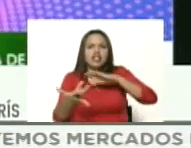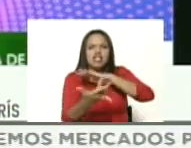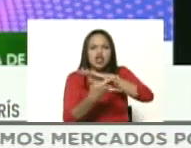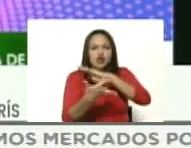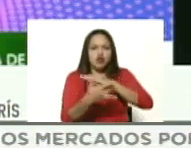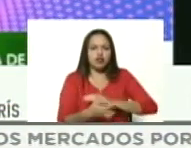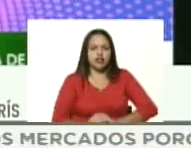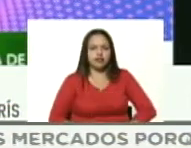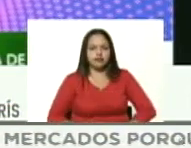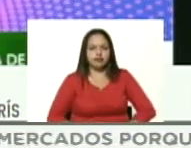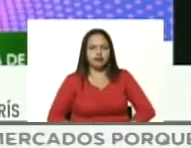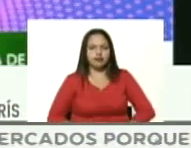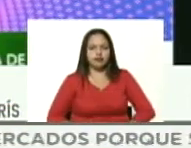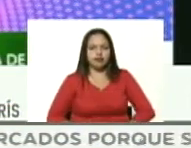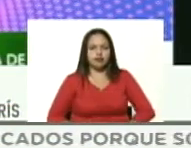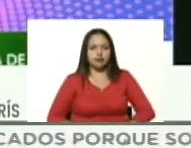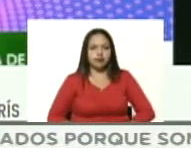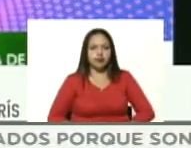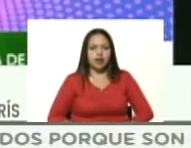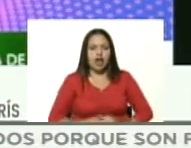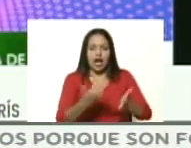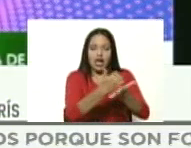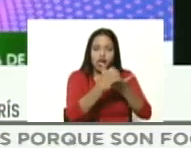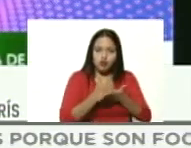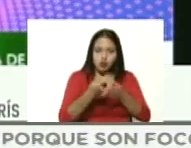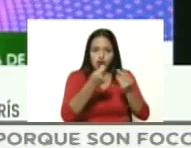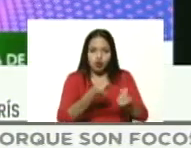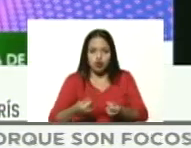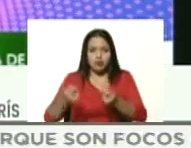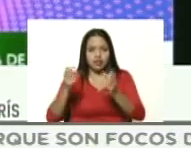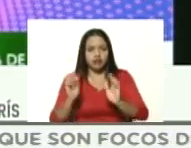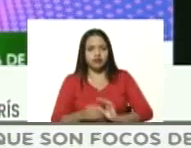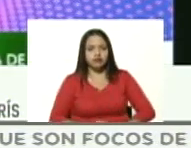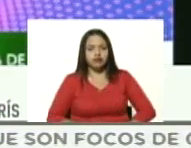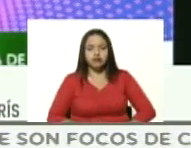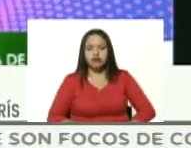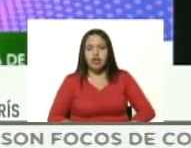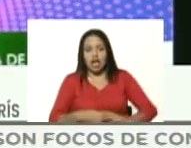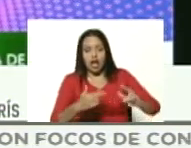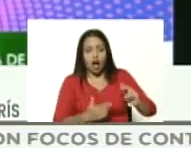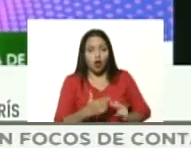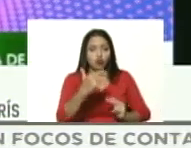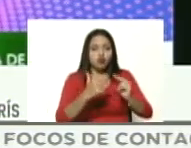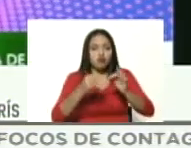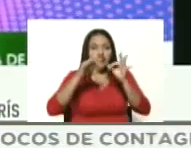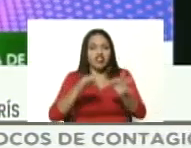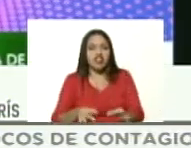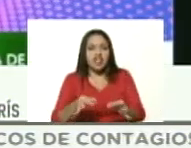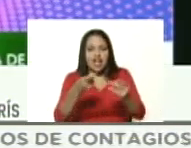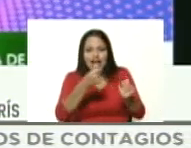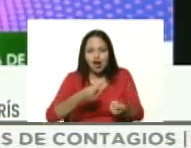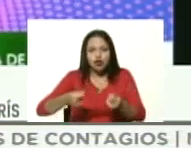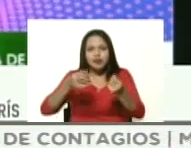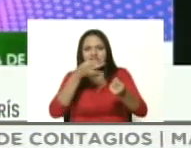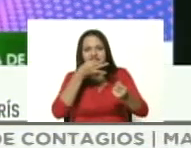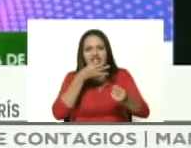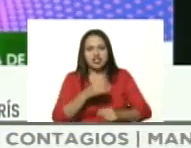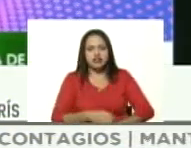tecnología, al financiamiento y la construcción de una verdadera economía verde.